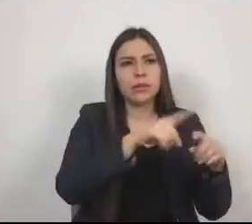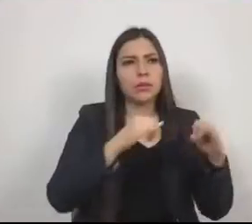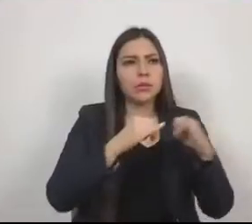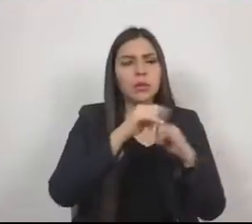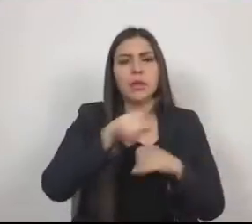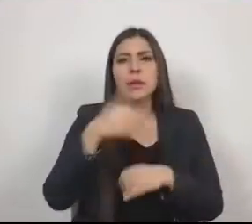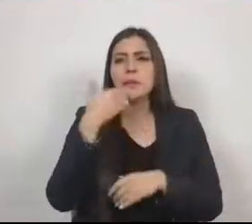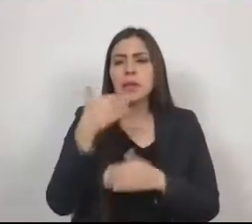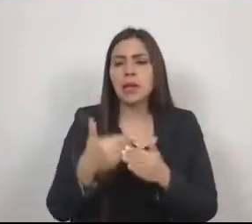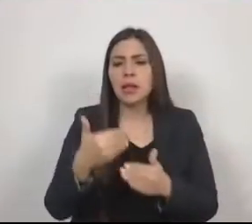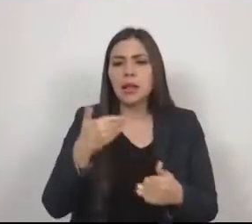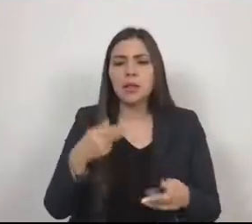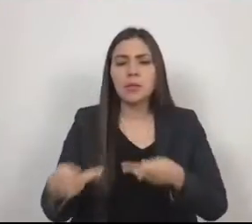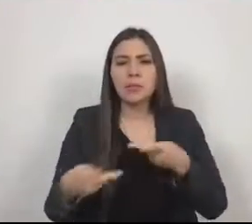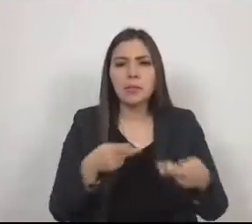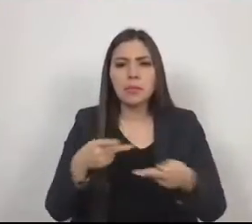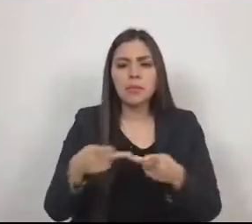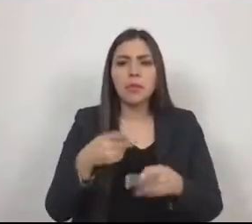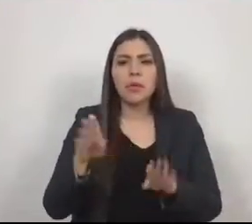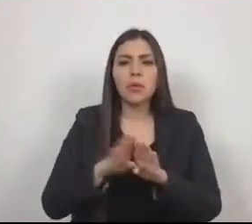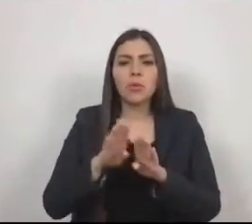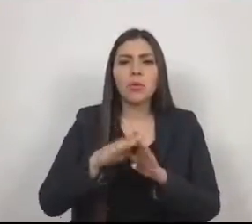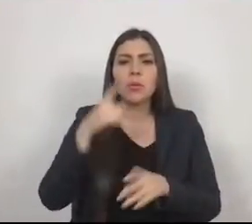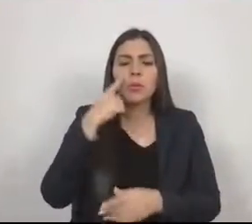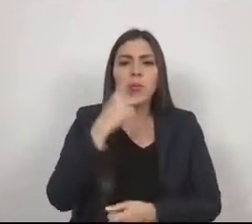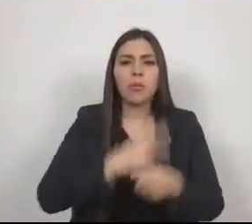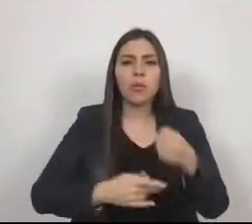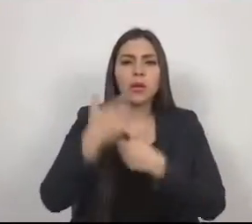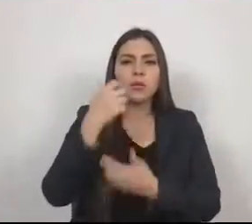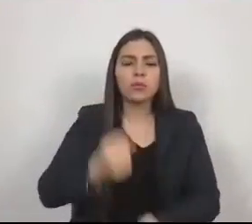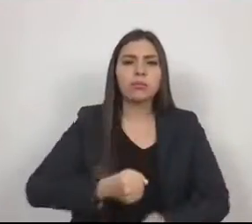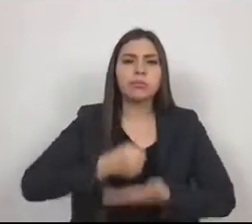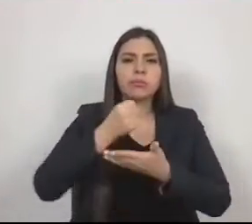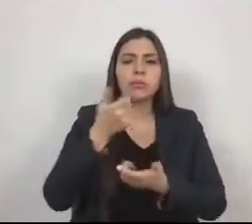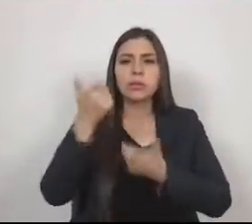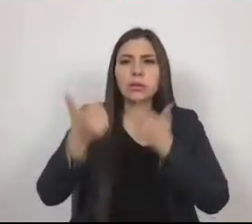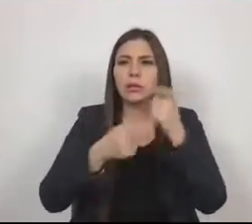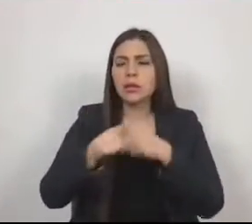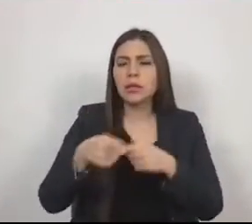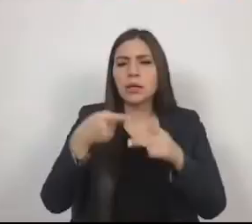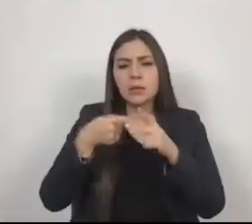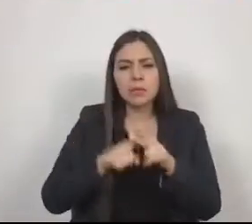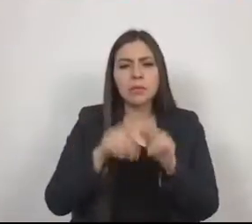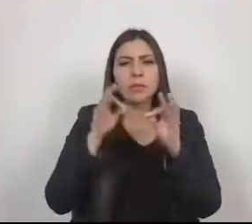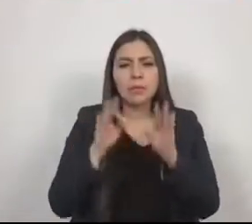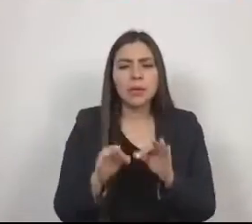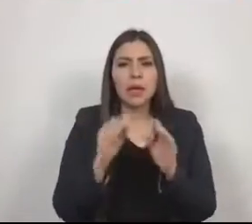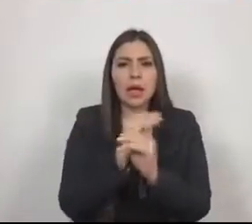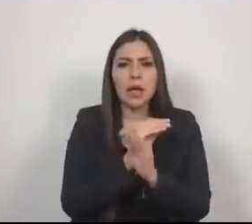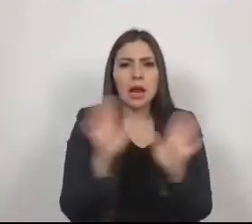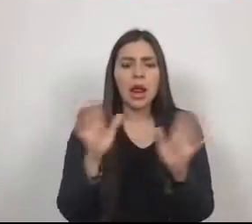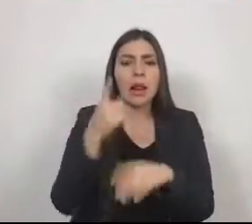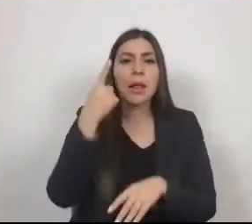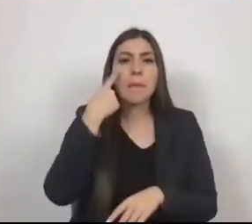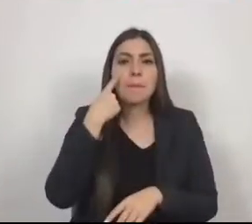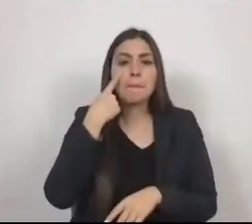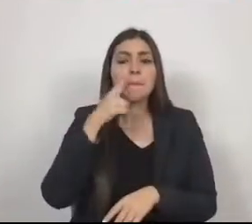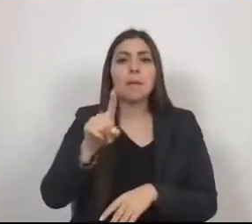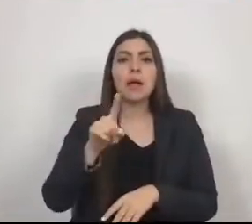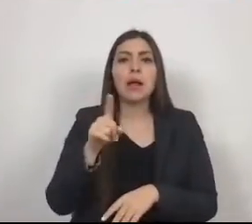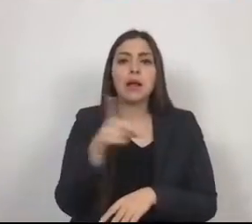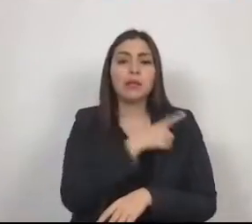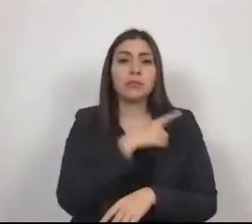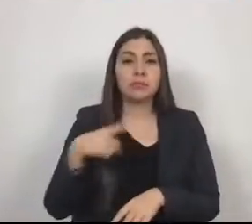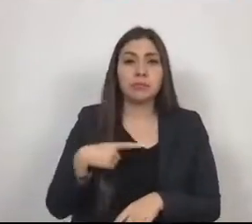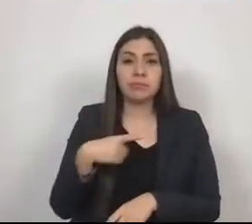planeación en su proyecto de presupuesto de egresos y consideren partidas específicas para solventar estas deudas